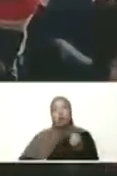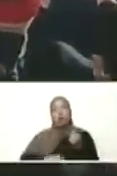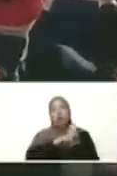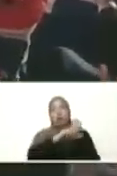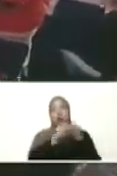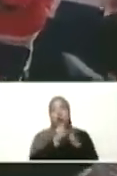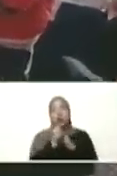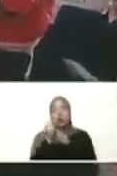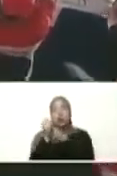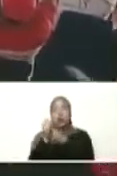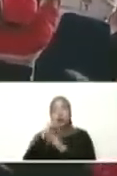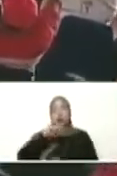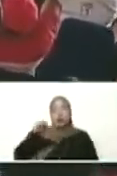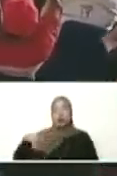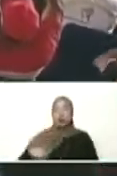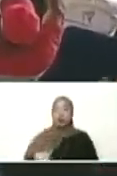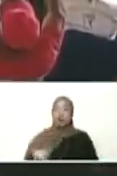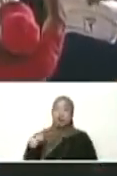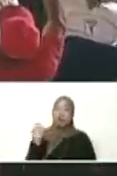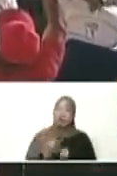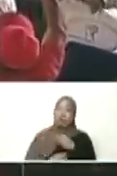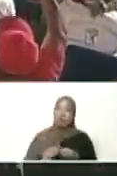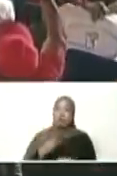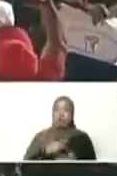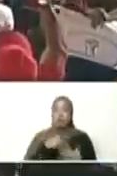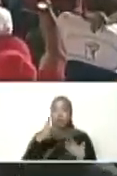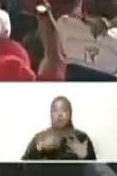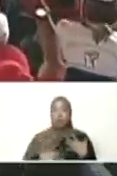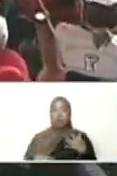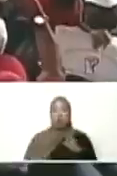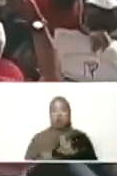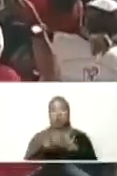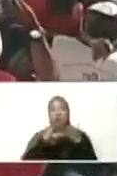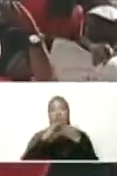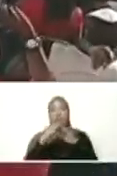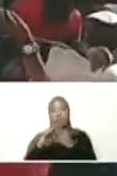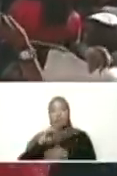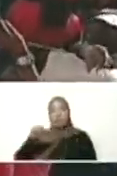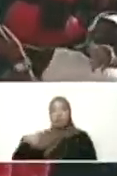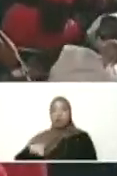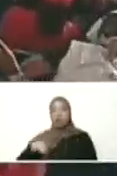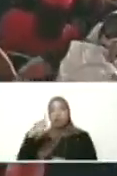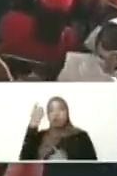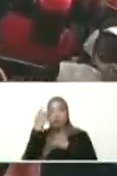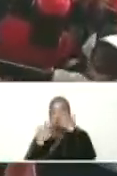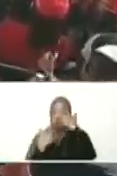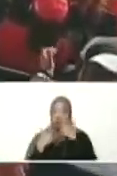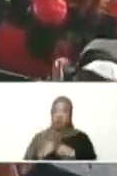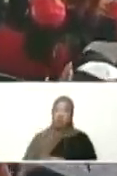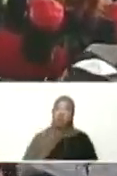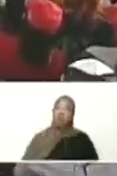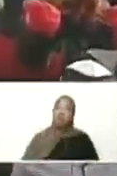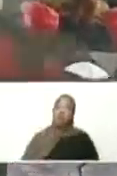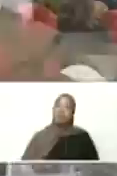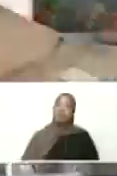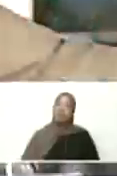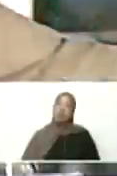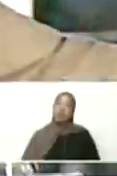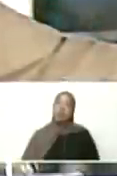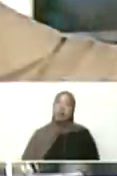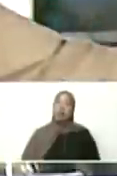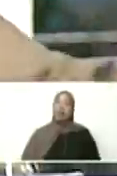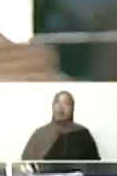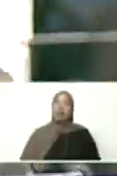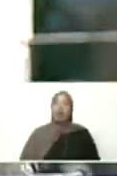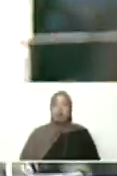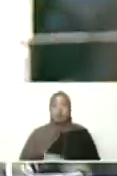esta revolución, nosotros vamos a consolidar el proyecto Comuno Nada que nos legó nuestro comandante Chávez, presidente. El hombre se las trae,